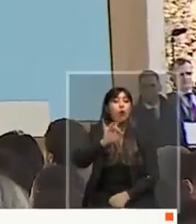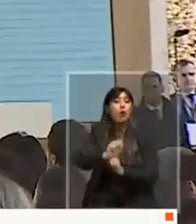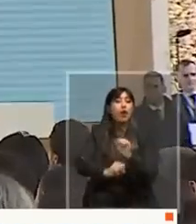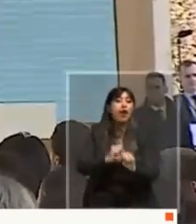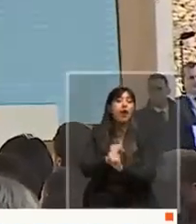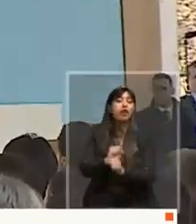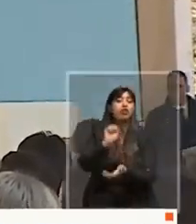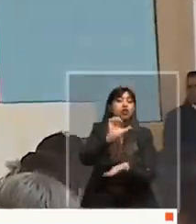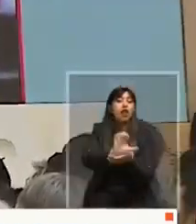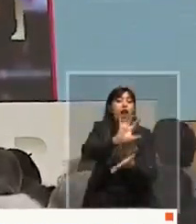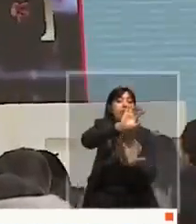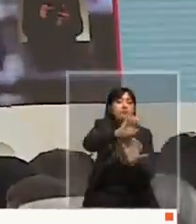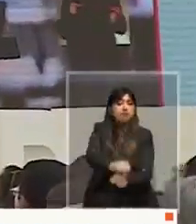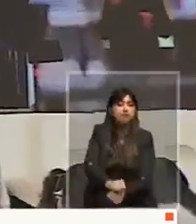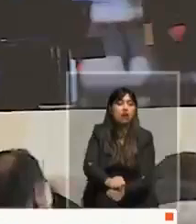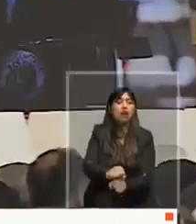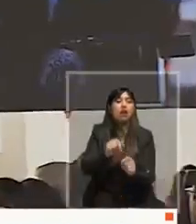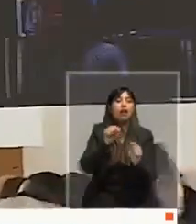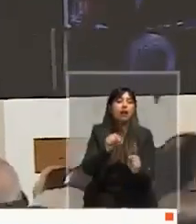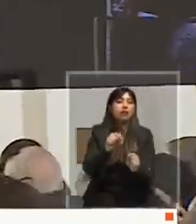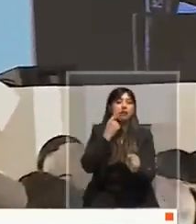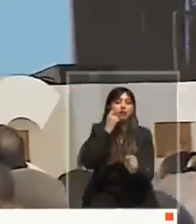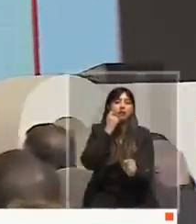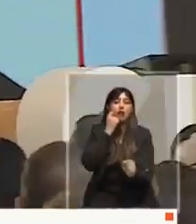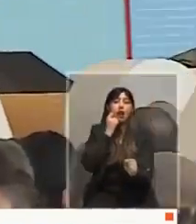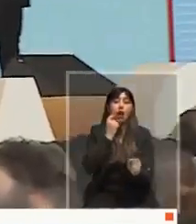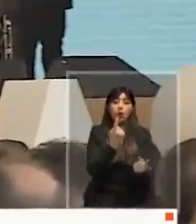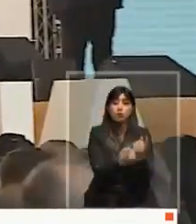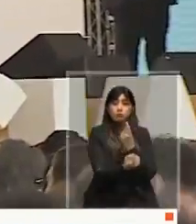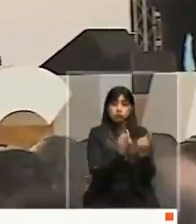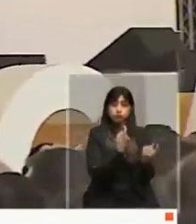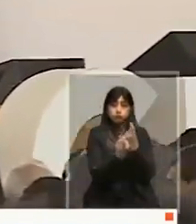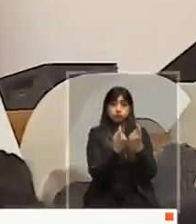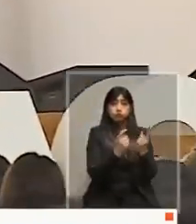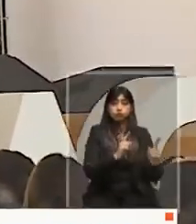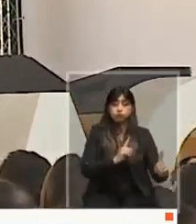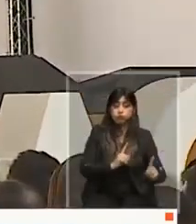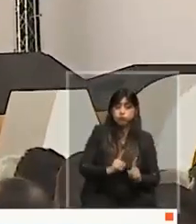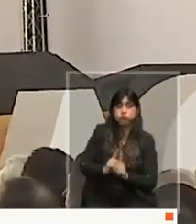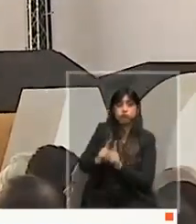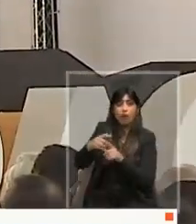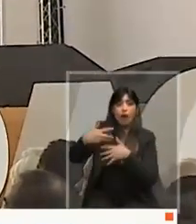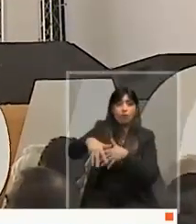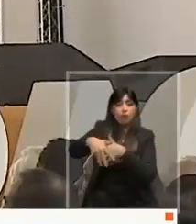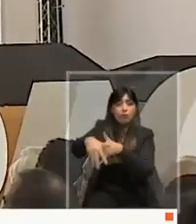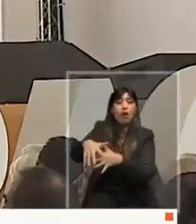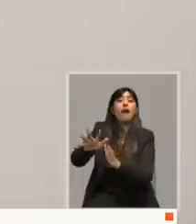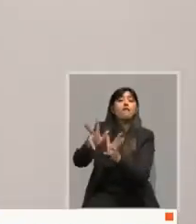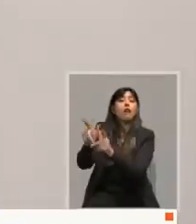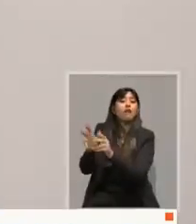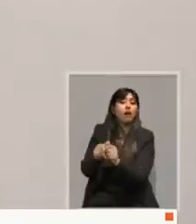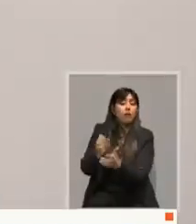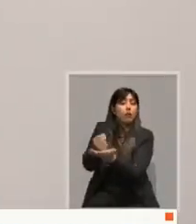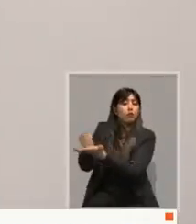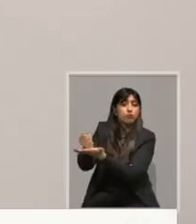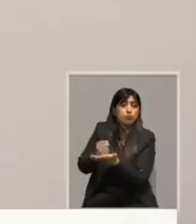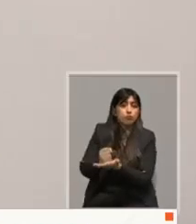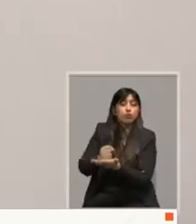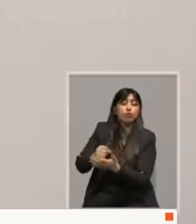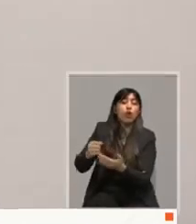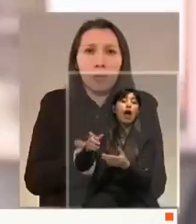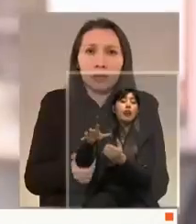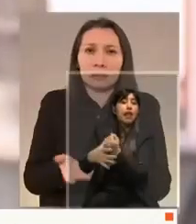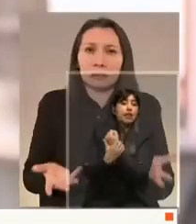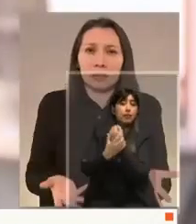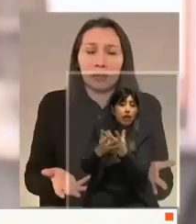presidente Boric respondió a las críticas por marchar junto a las agrupaciones de familiares de detenidos desaparecidos y de ejecutados